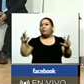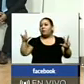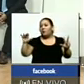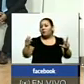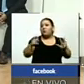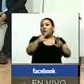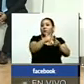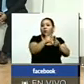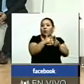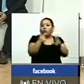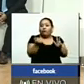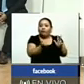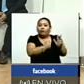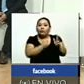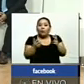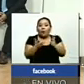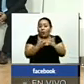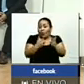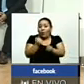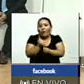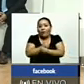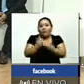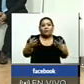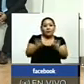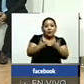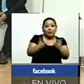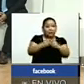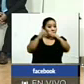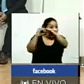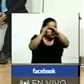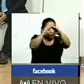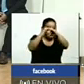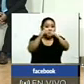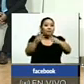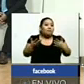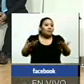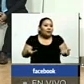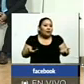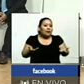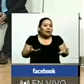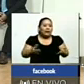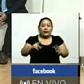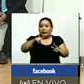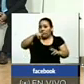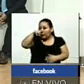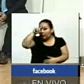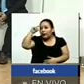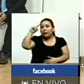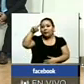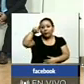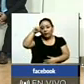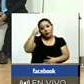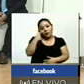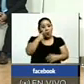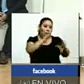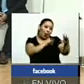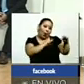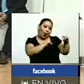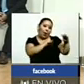supuesto nuestro querido compañero. Nuestro querido compañero de cámara, bueno, hace un tremendo trabajo, estábamos hablando